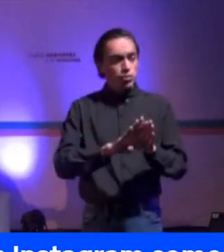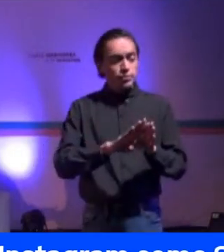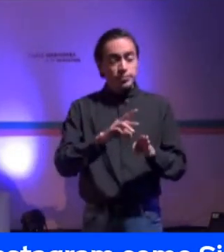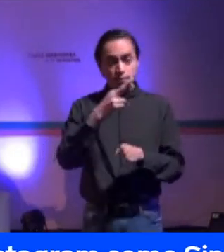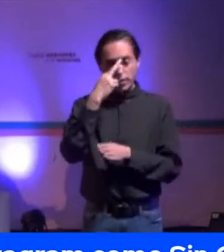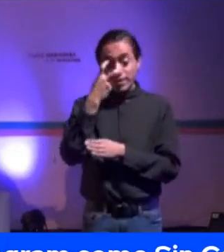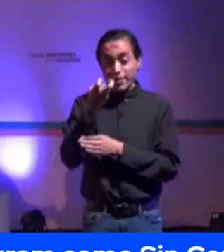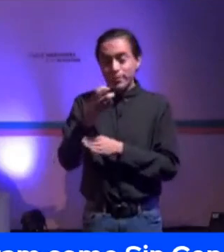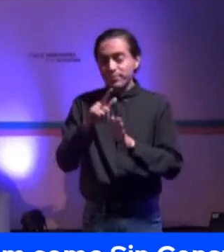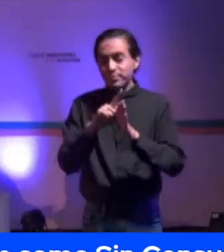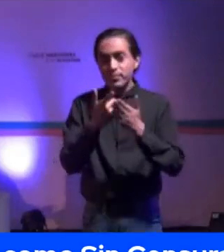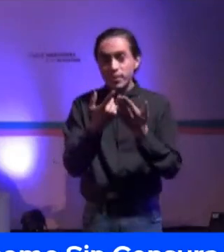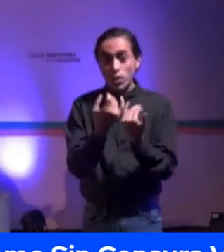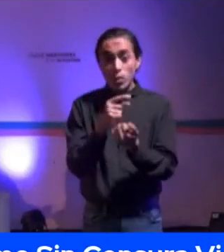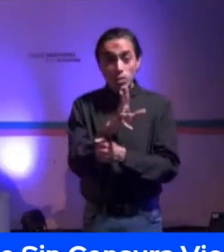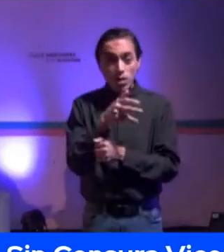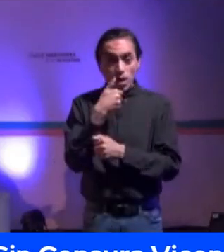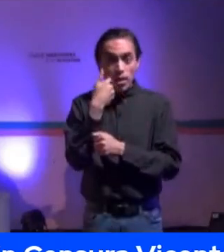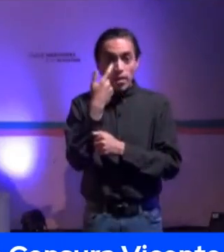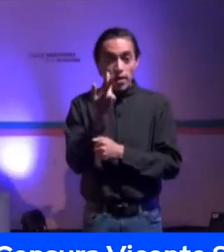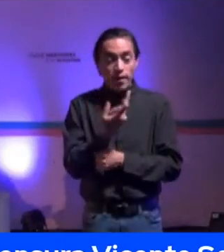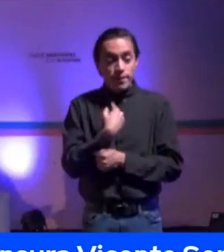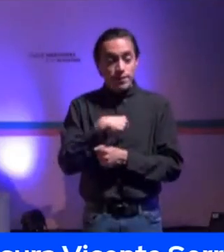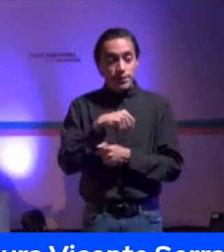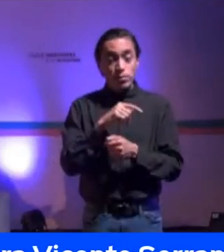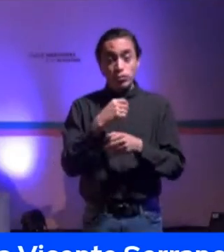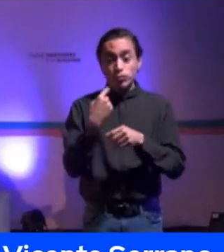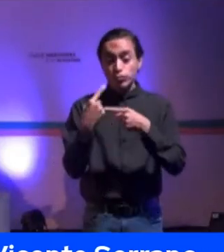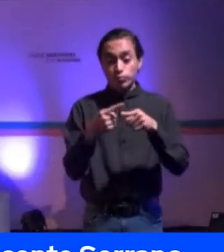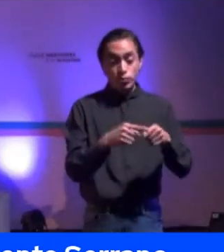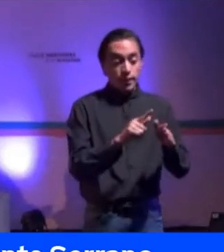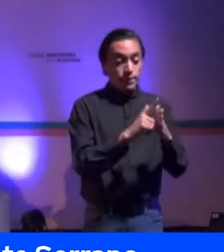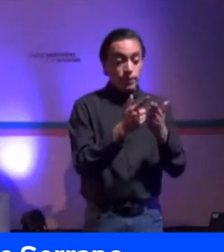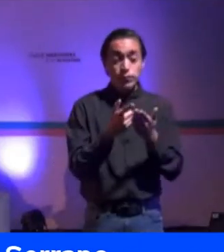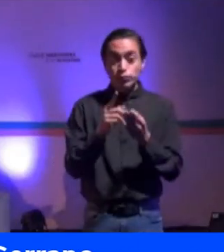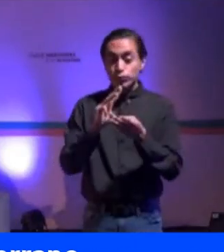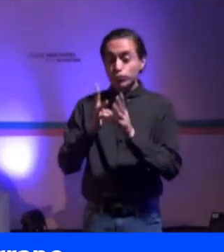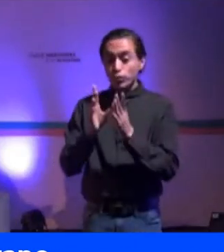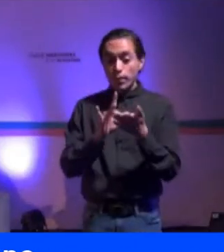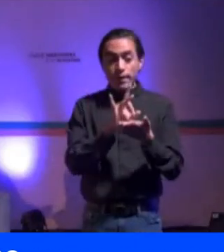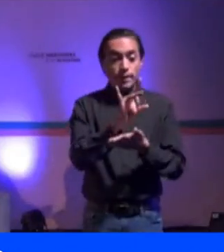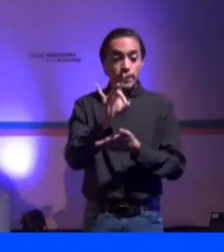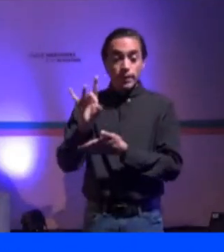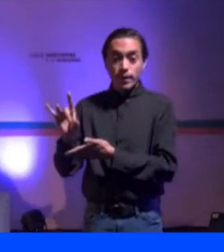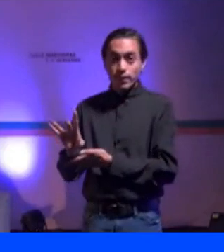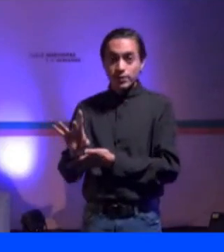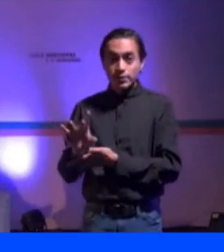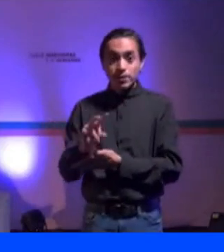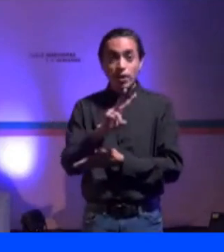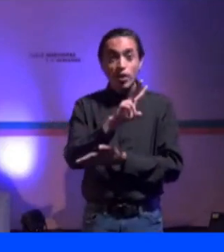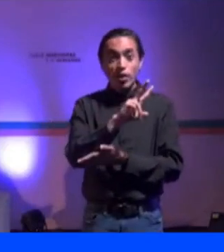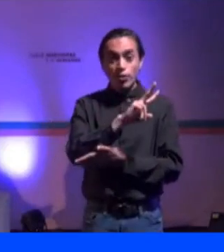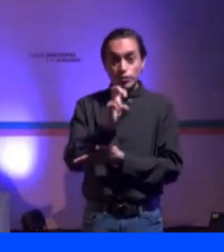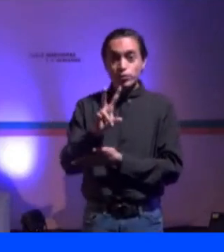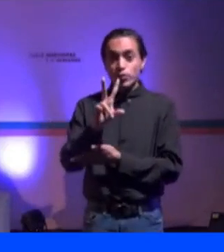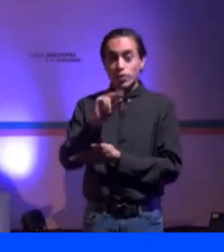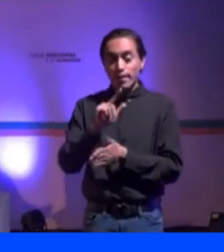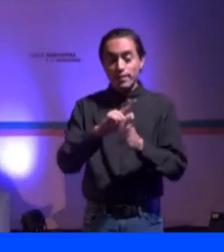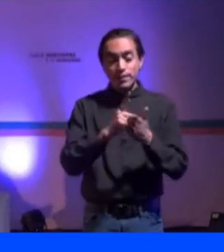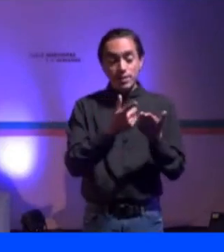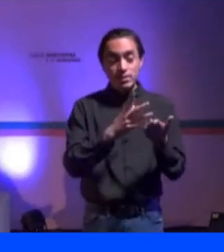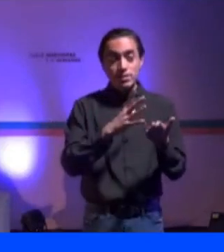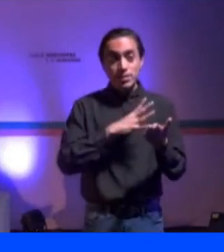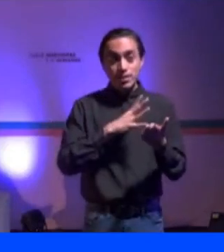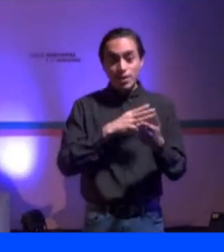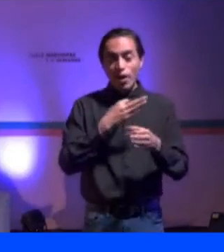bueno, ese, pues manden por WhatsApp todo lo que tenemos. Tenemos 280 títulos. ¿Sí? Entonces, así que a eso vine,